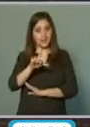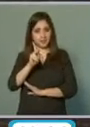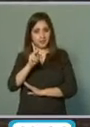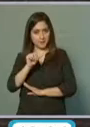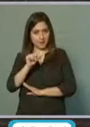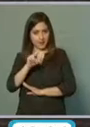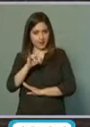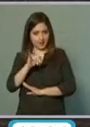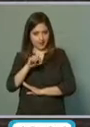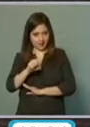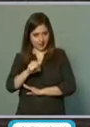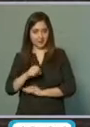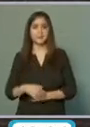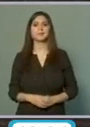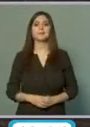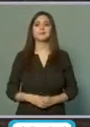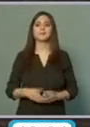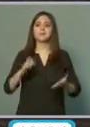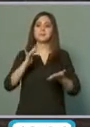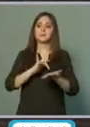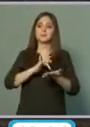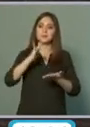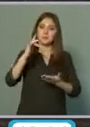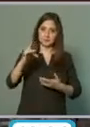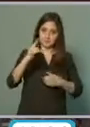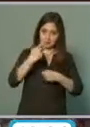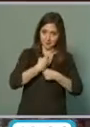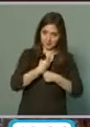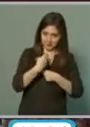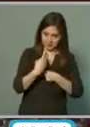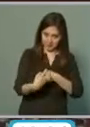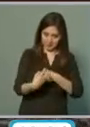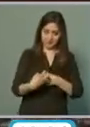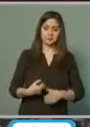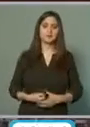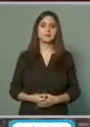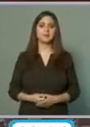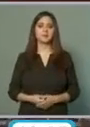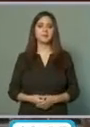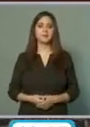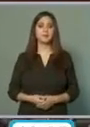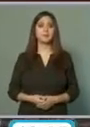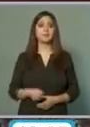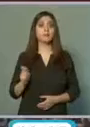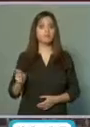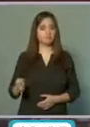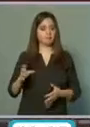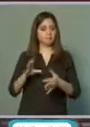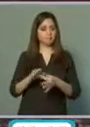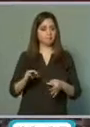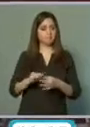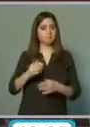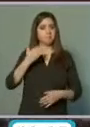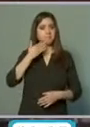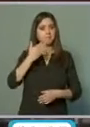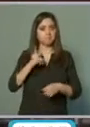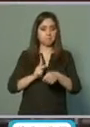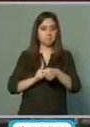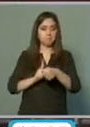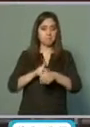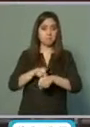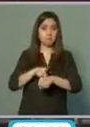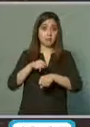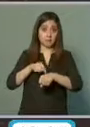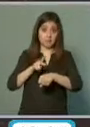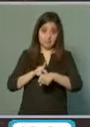días, muchas gracias por la invitación. Y creo que anunciaste perfecto. La piel, el órgano de la piel. Sí, es el órgano más